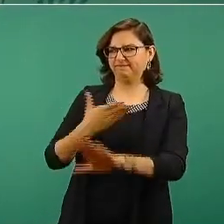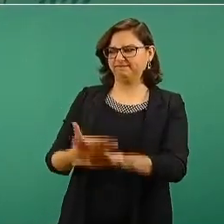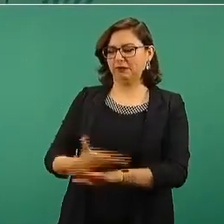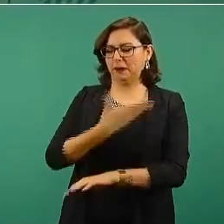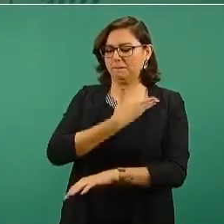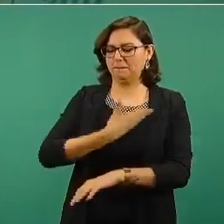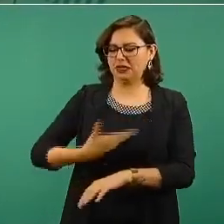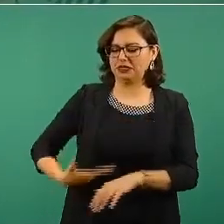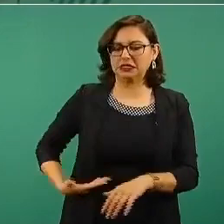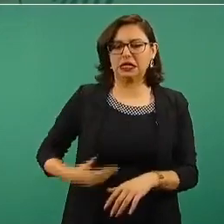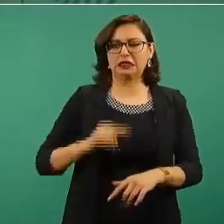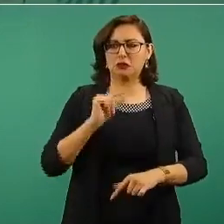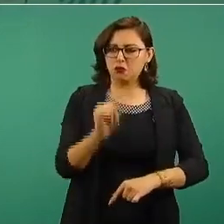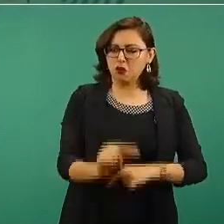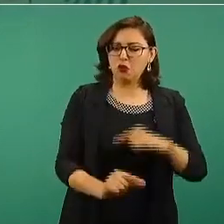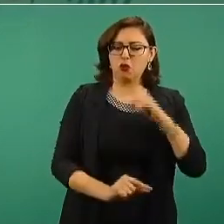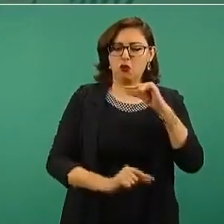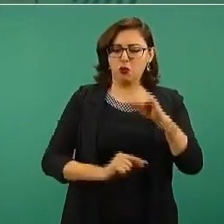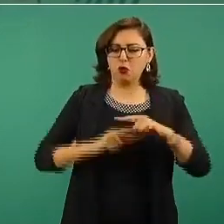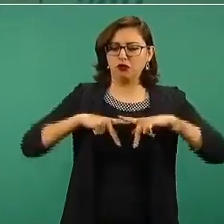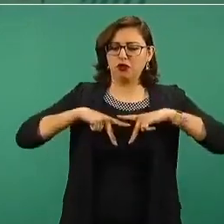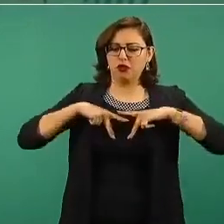que el presidente no tenga